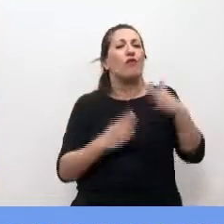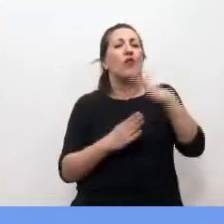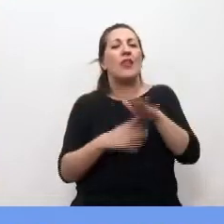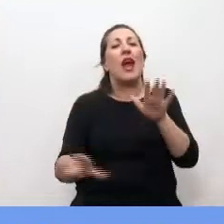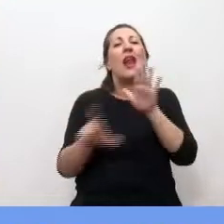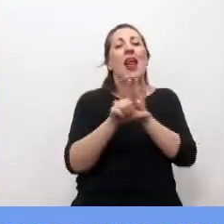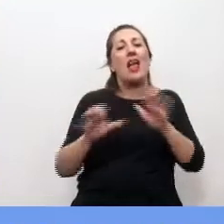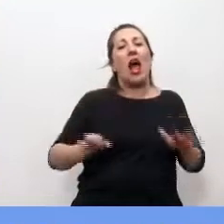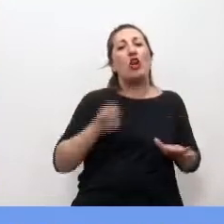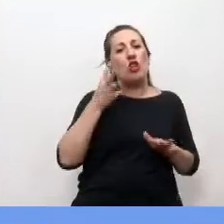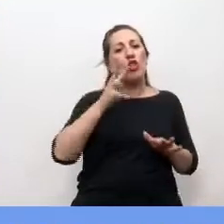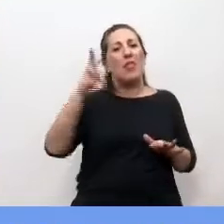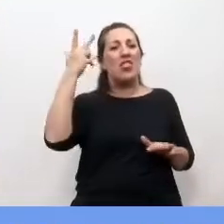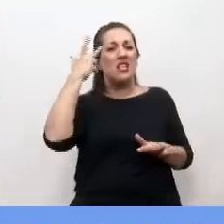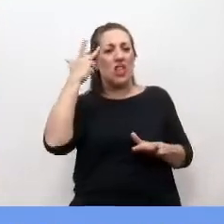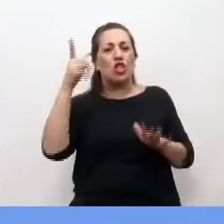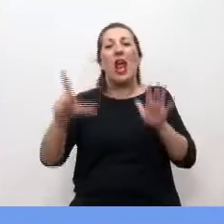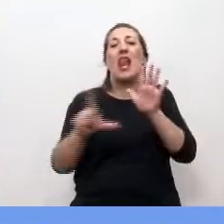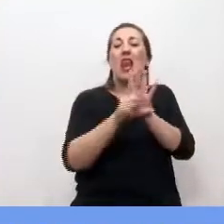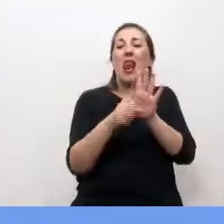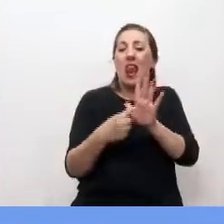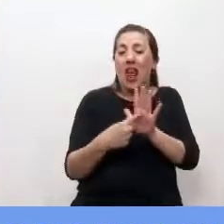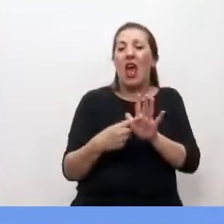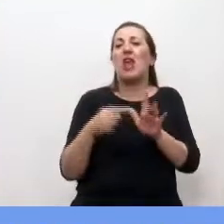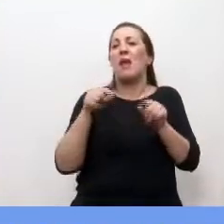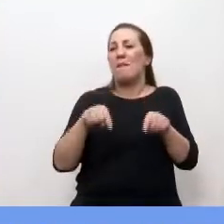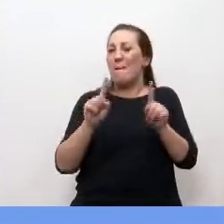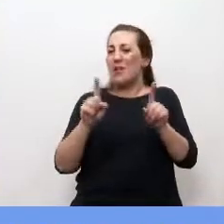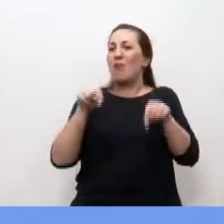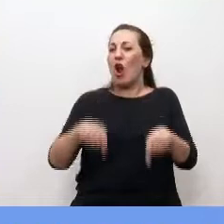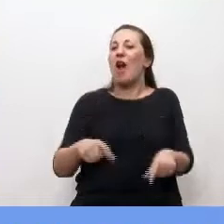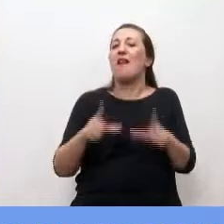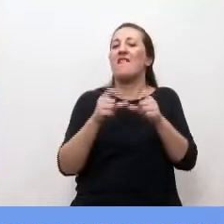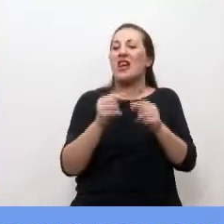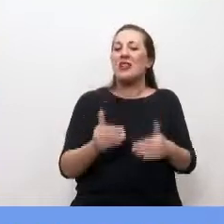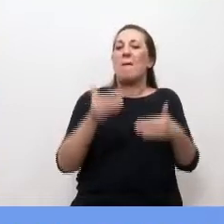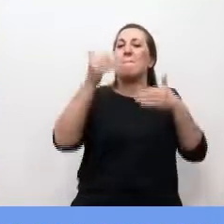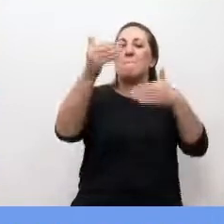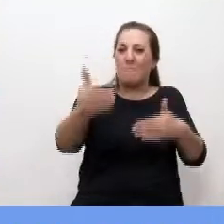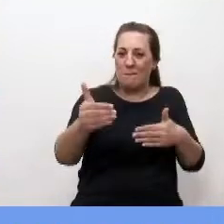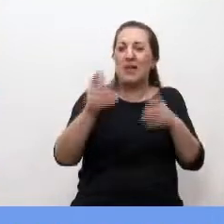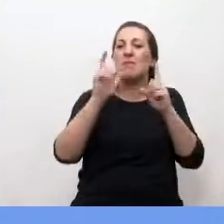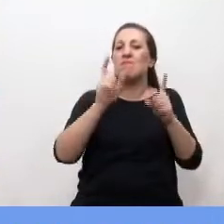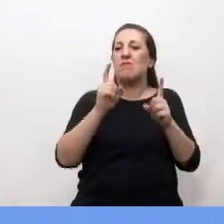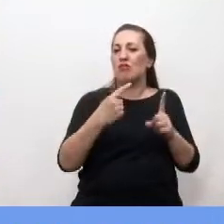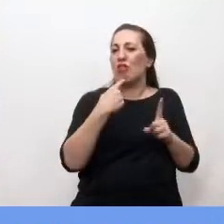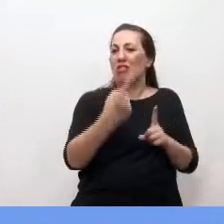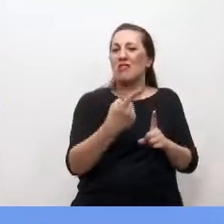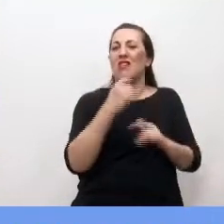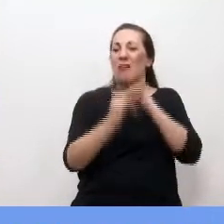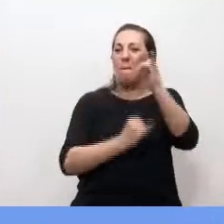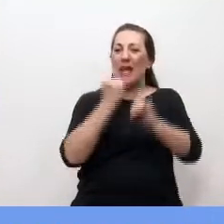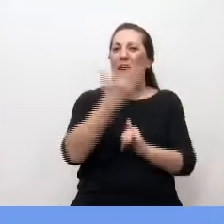2018 que se está ley que ahora estamos prorrogando en su cantidad de años como bien explicado al miembro informante